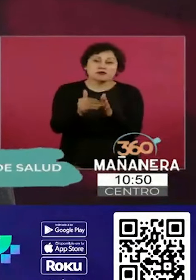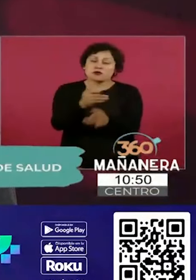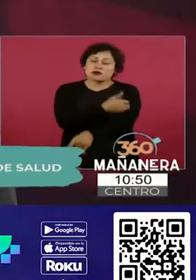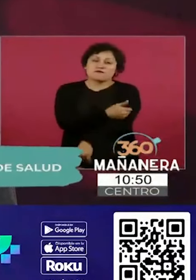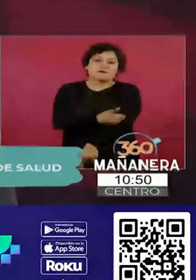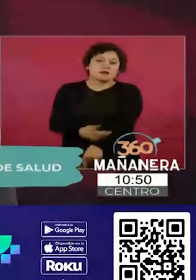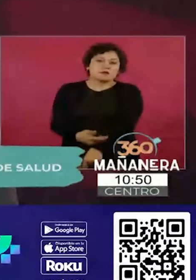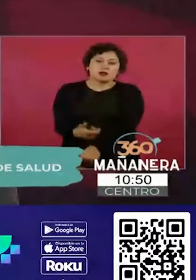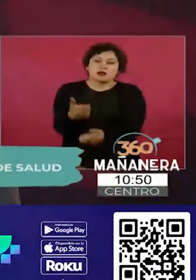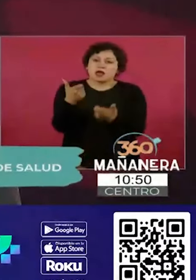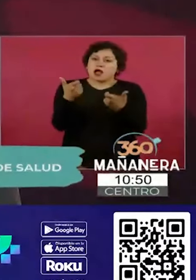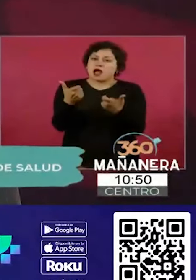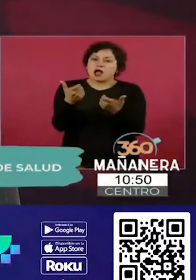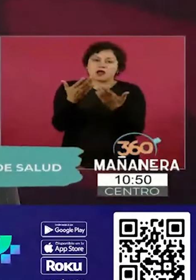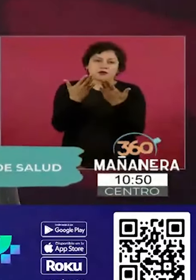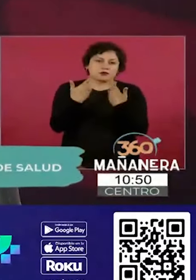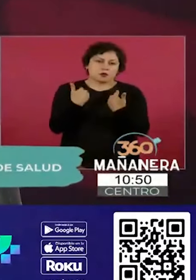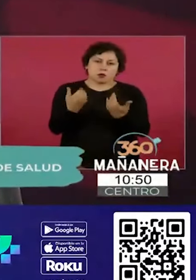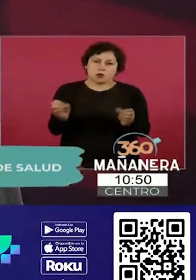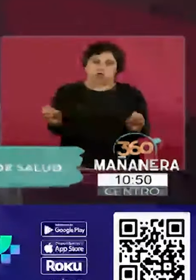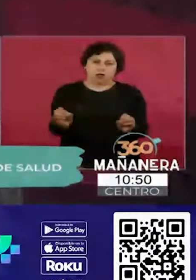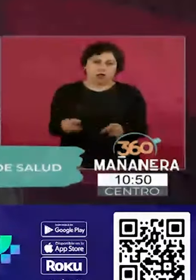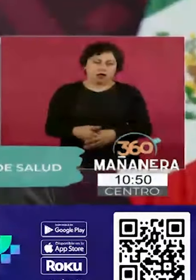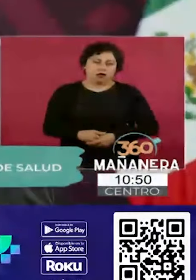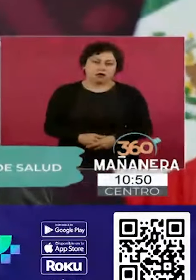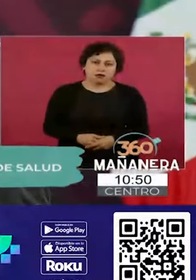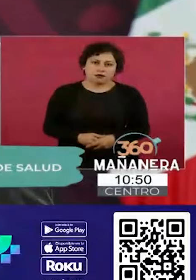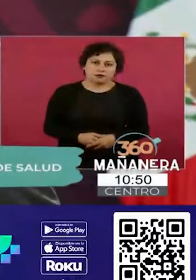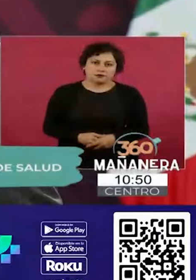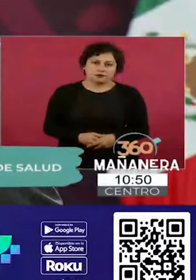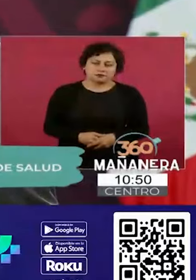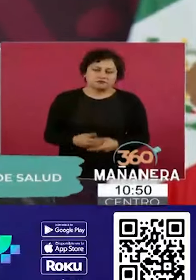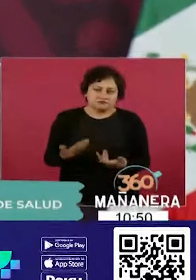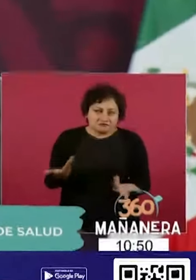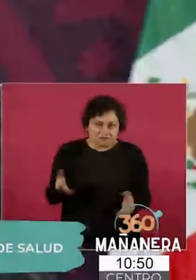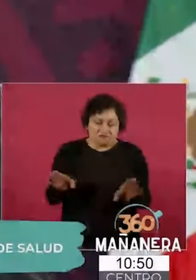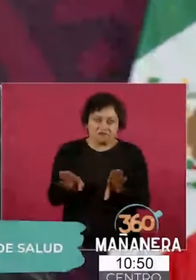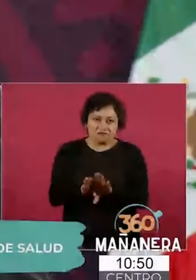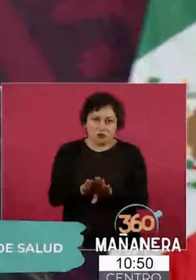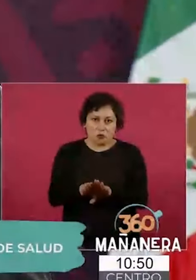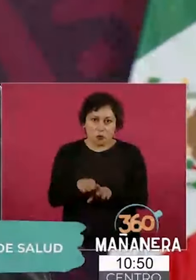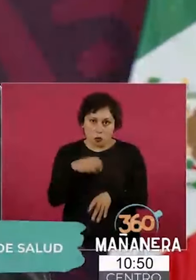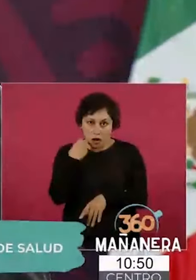no tienen posibilidad de pagar